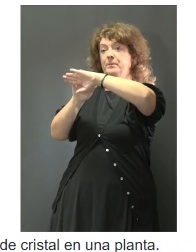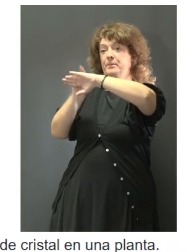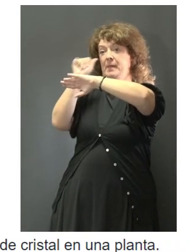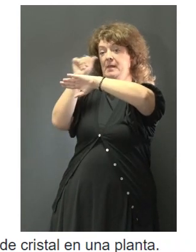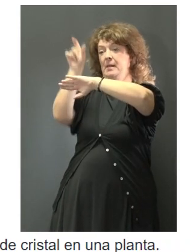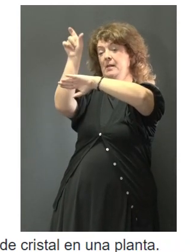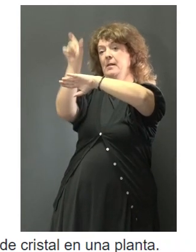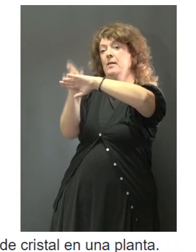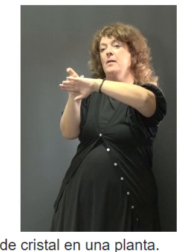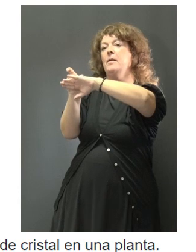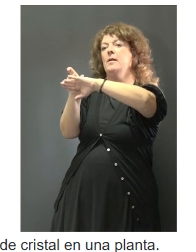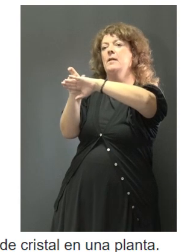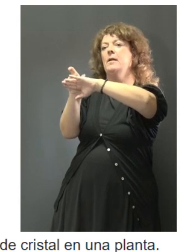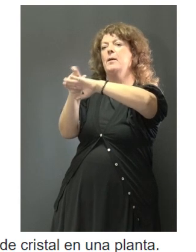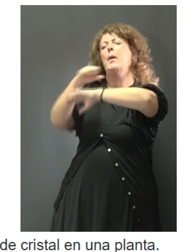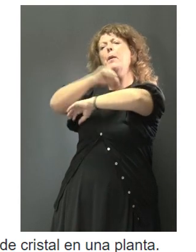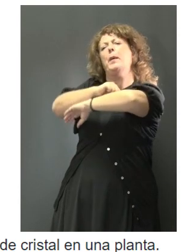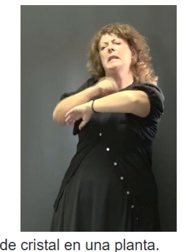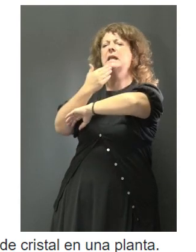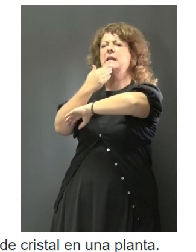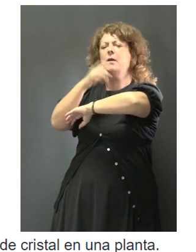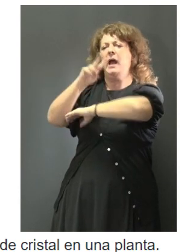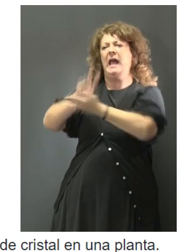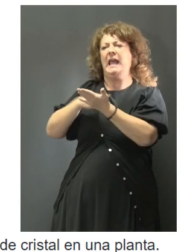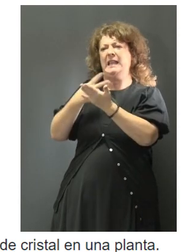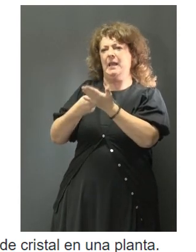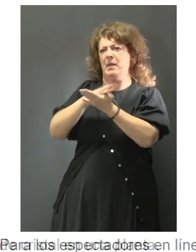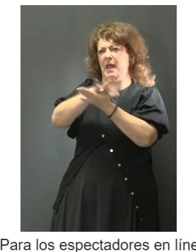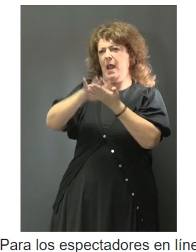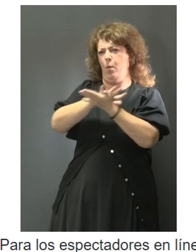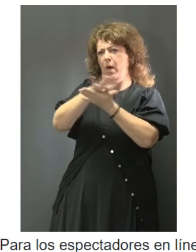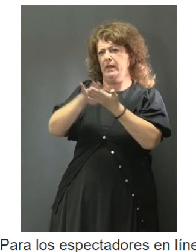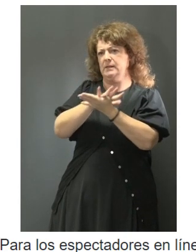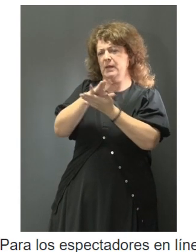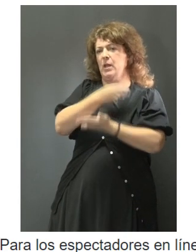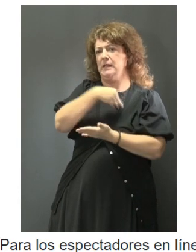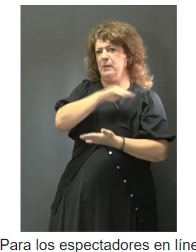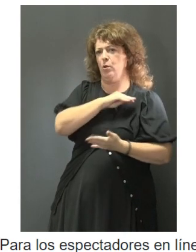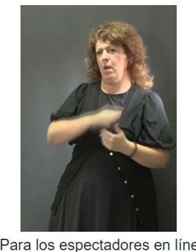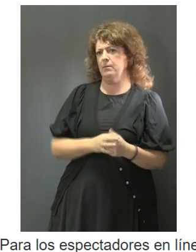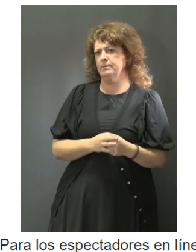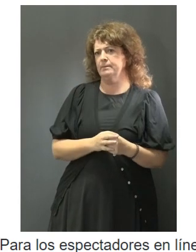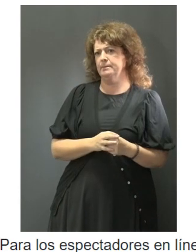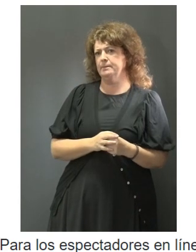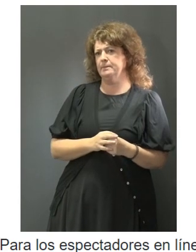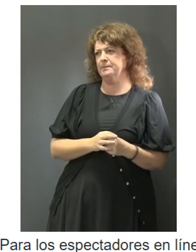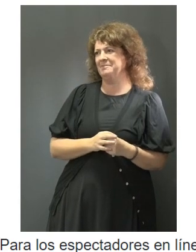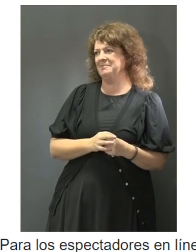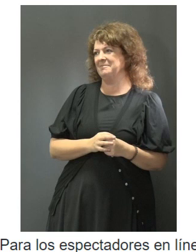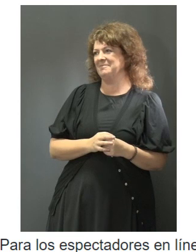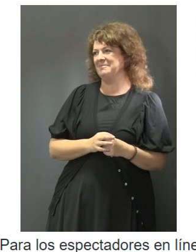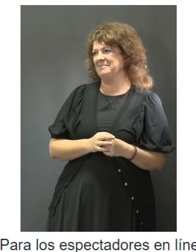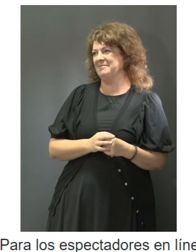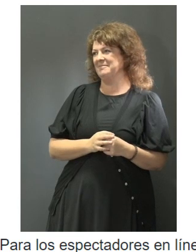izquierda tienen una ventana con la intérprete de lengua de signos española.